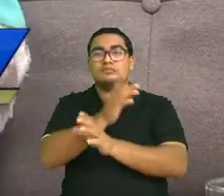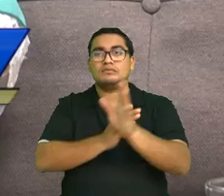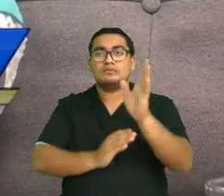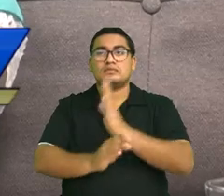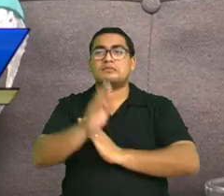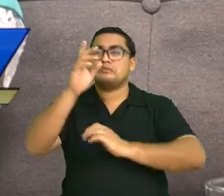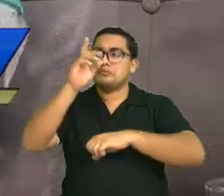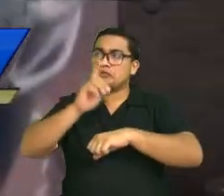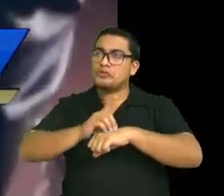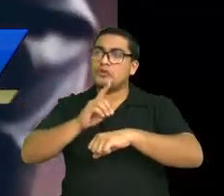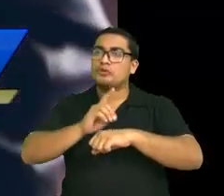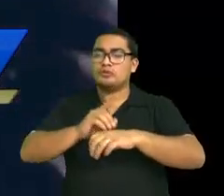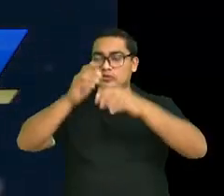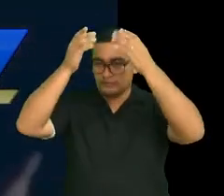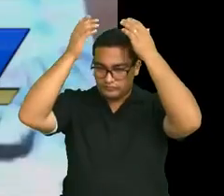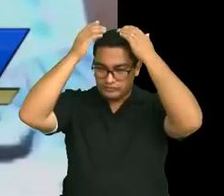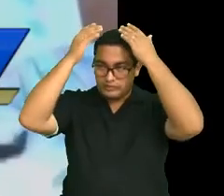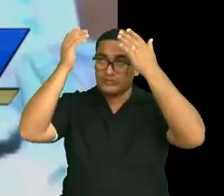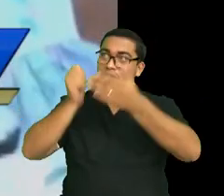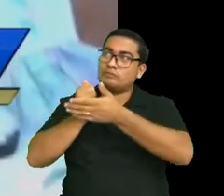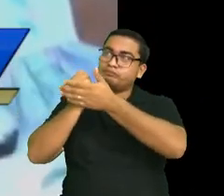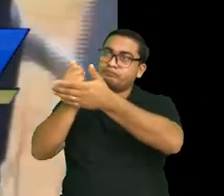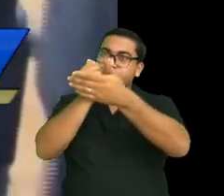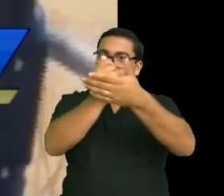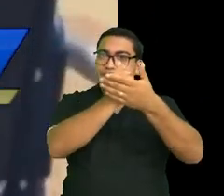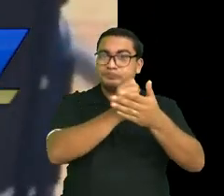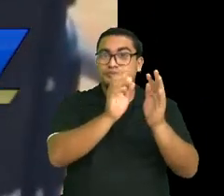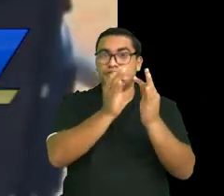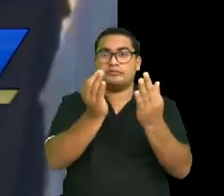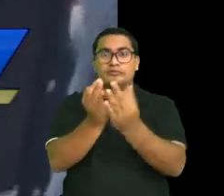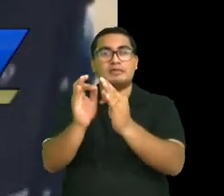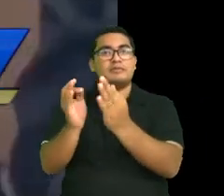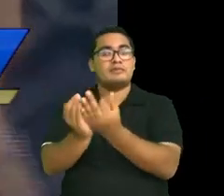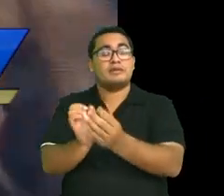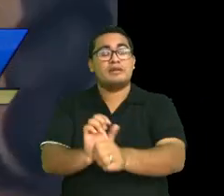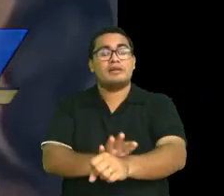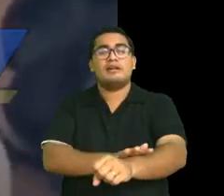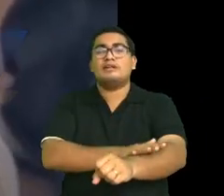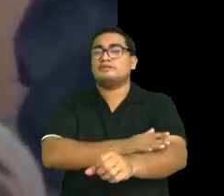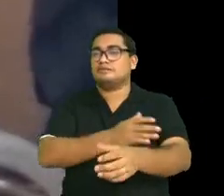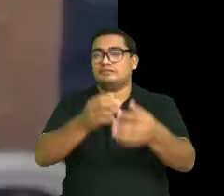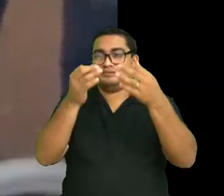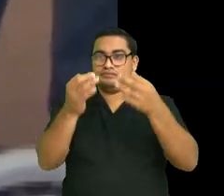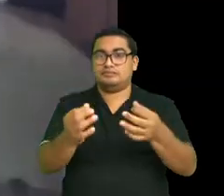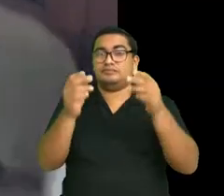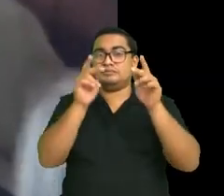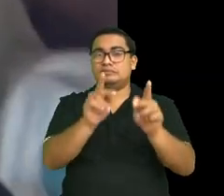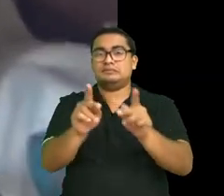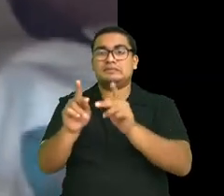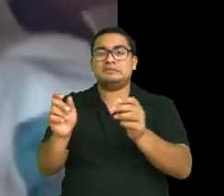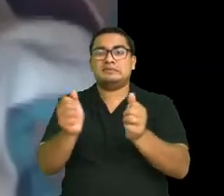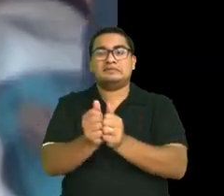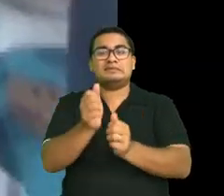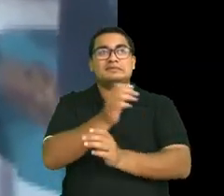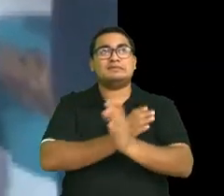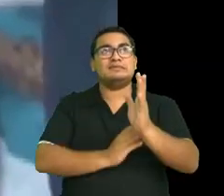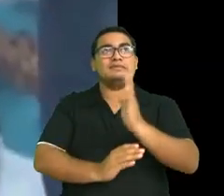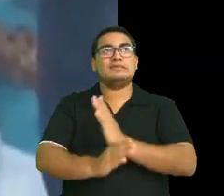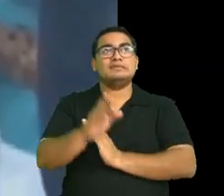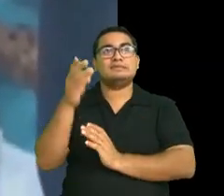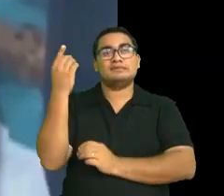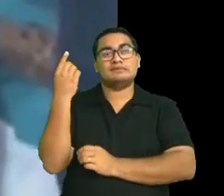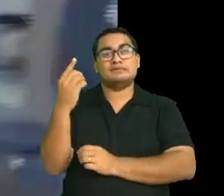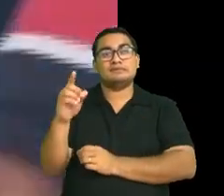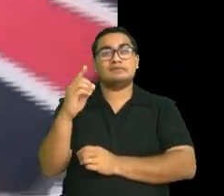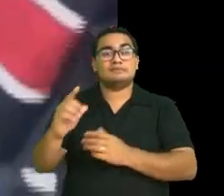de salud, como a la misma familia. Es decir, son personas que tienen derecho, ¿verdad? Que tienen derecho